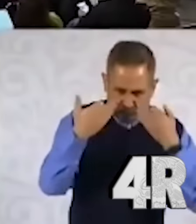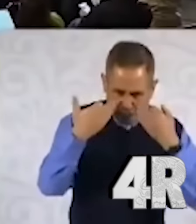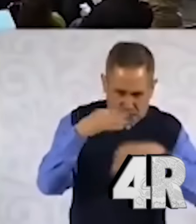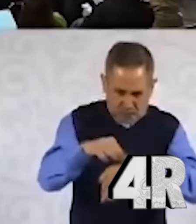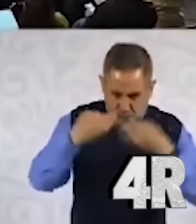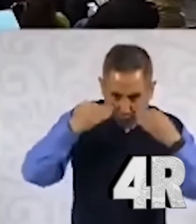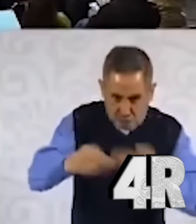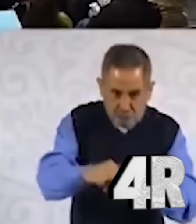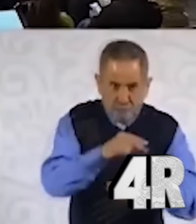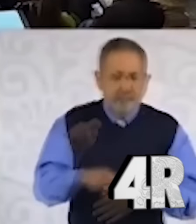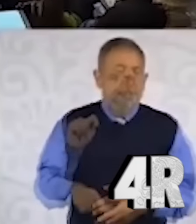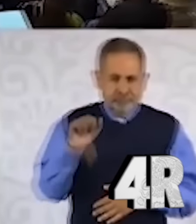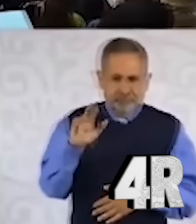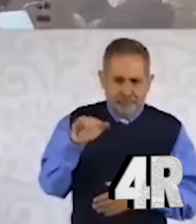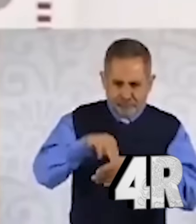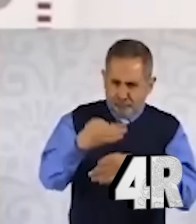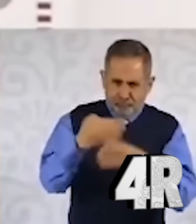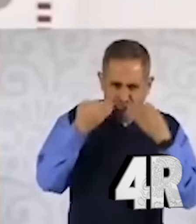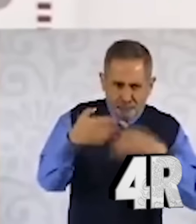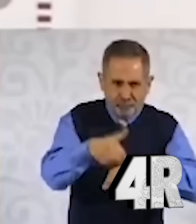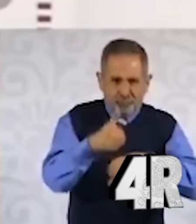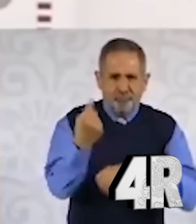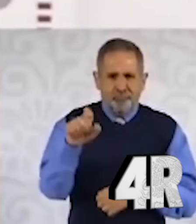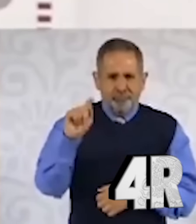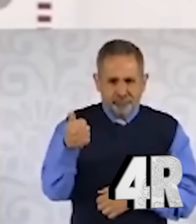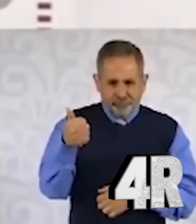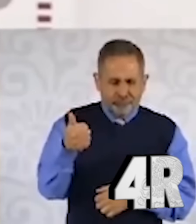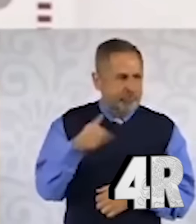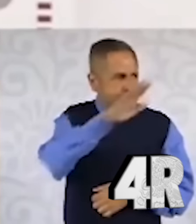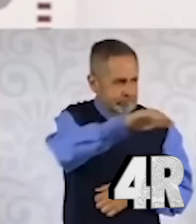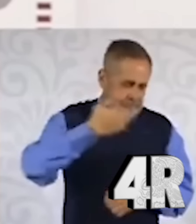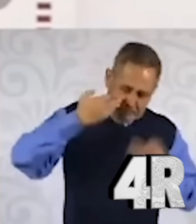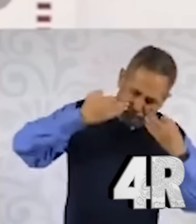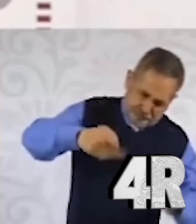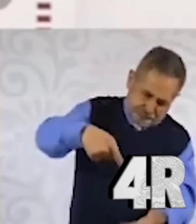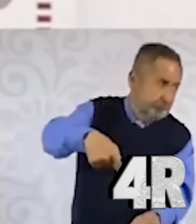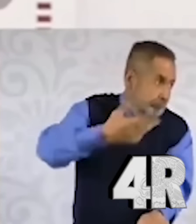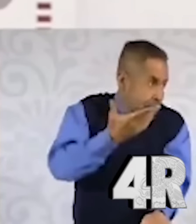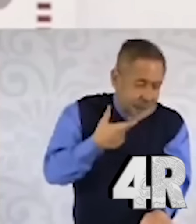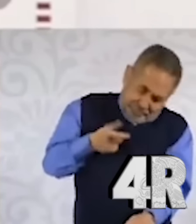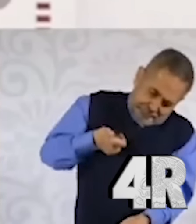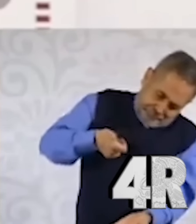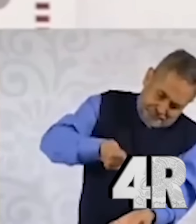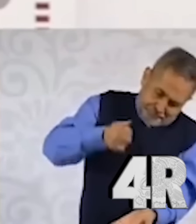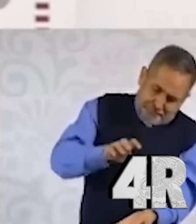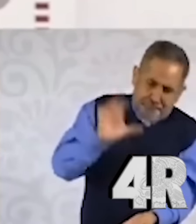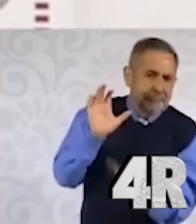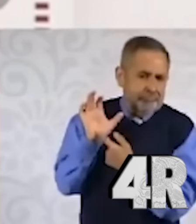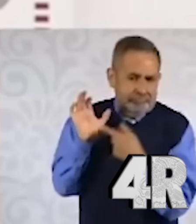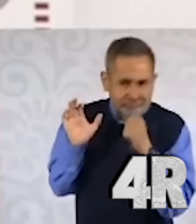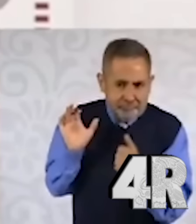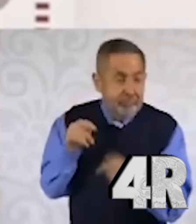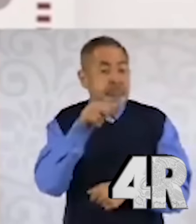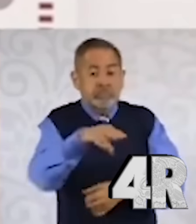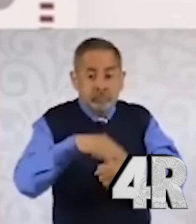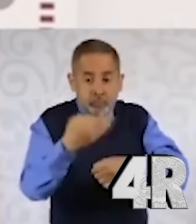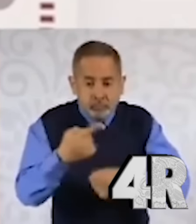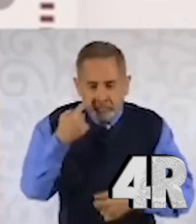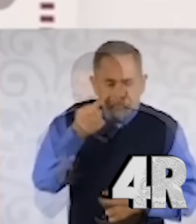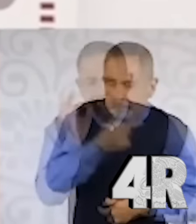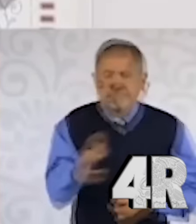un notario 176 para que certificar que en efecto el QR no